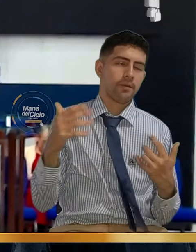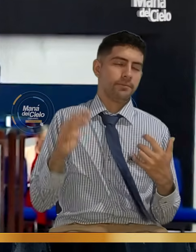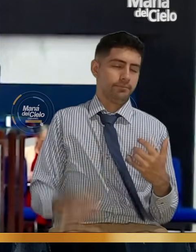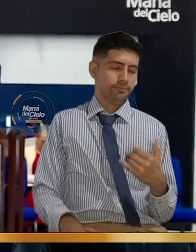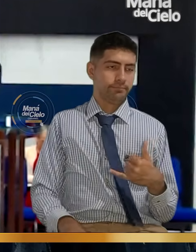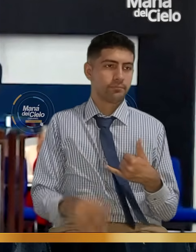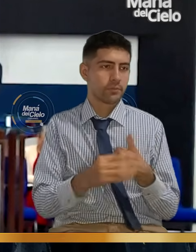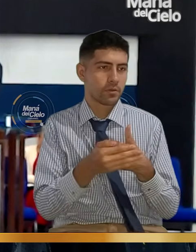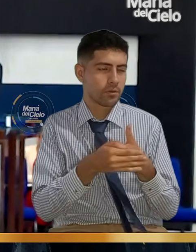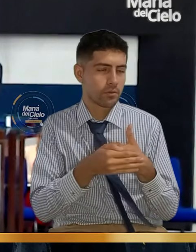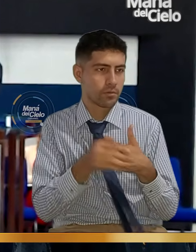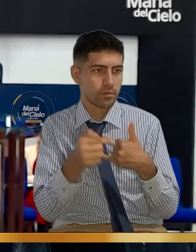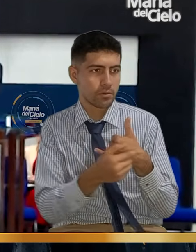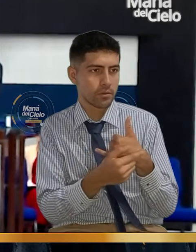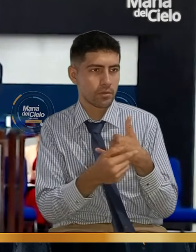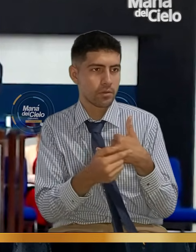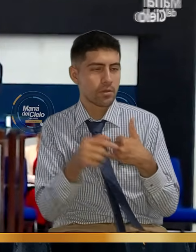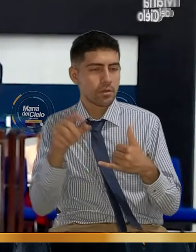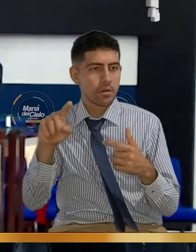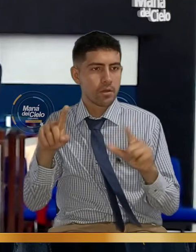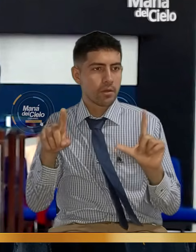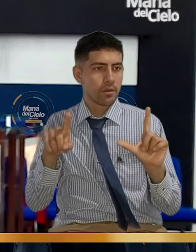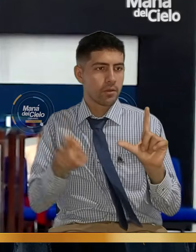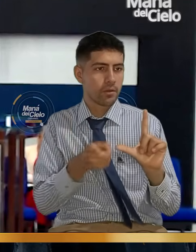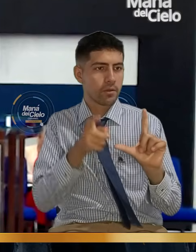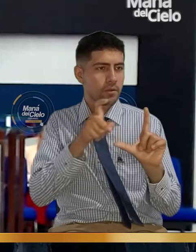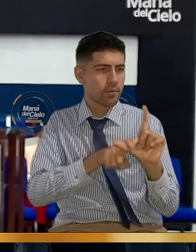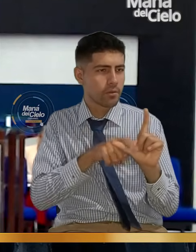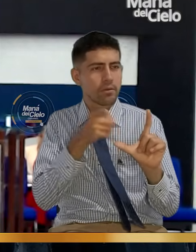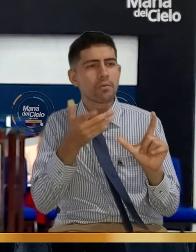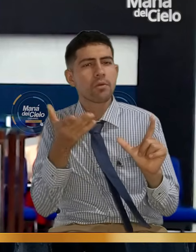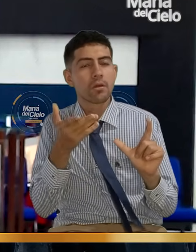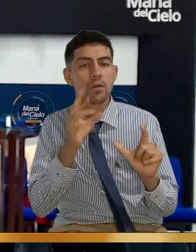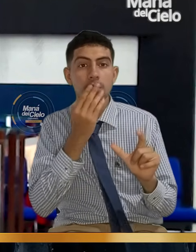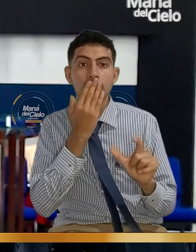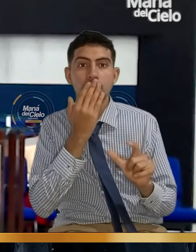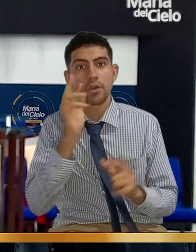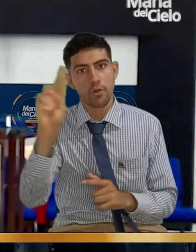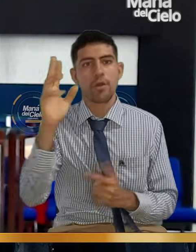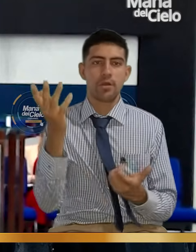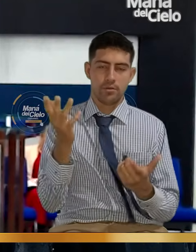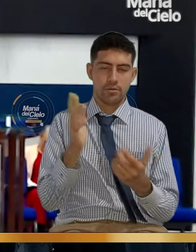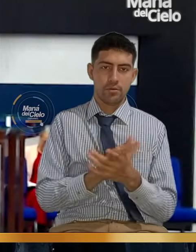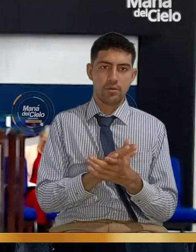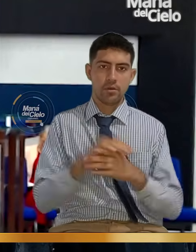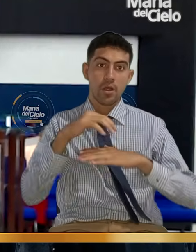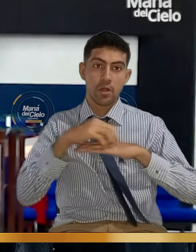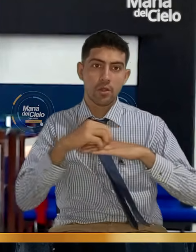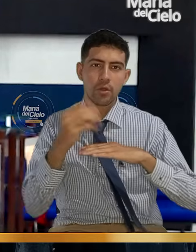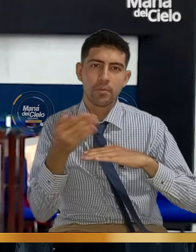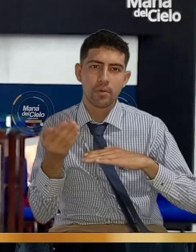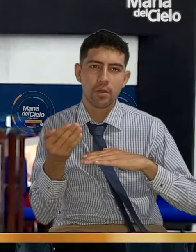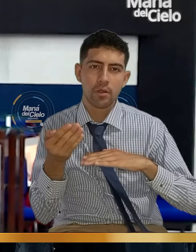Cauca, Popayán. Y la de Nariño, Pasto. Y bueno, y también cogí capitales del mundo. ¿Cuál